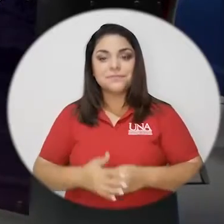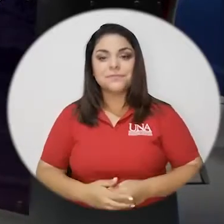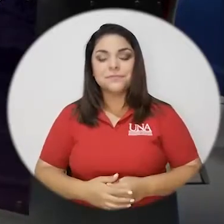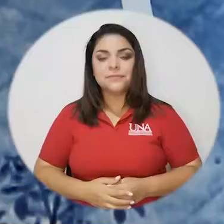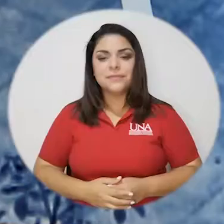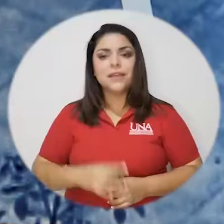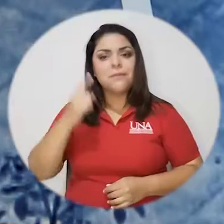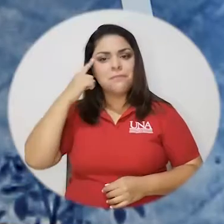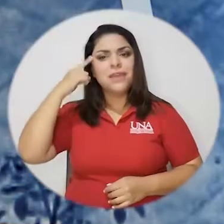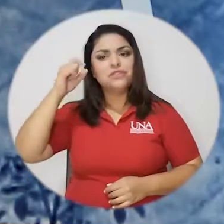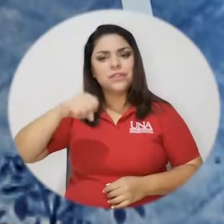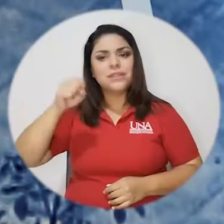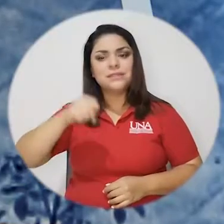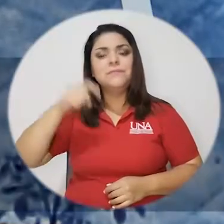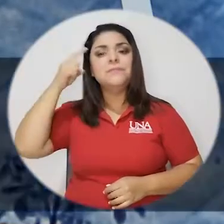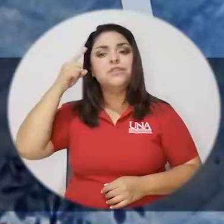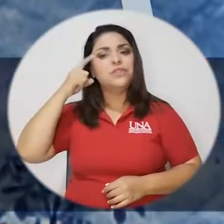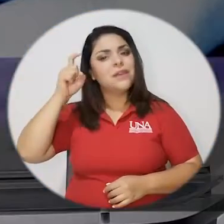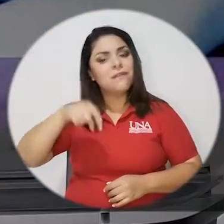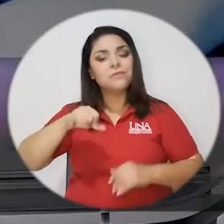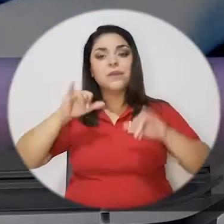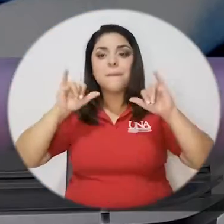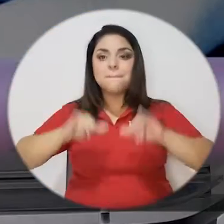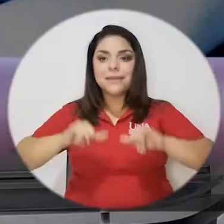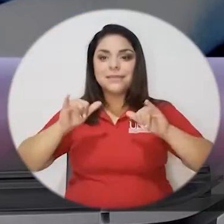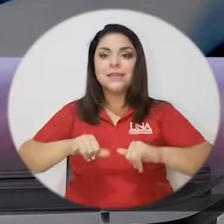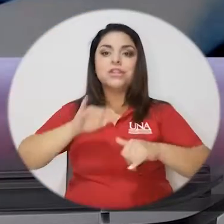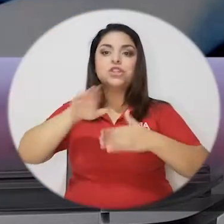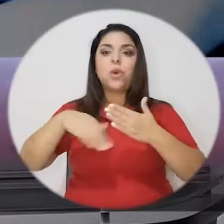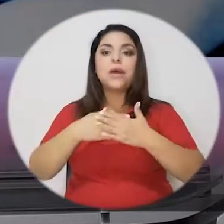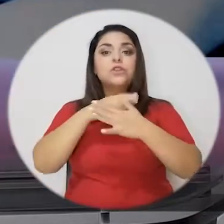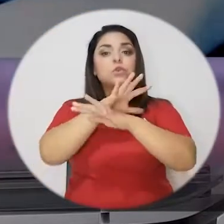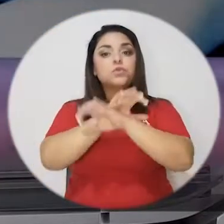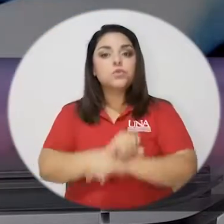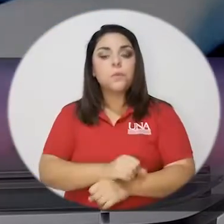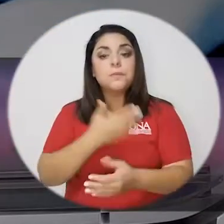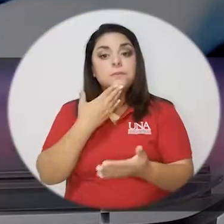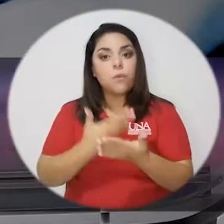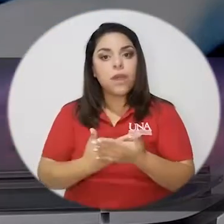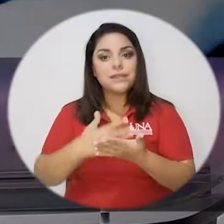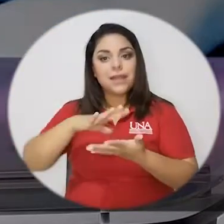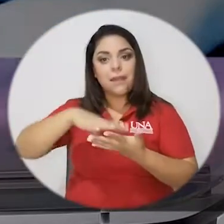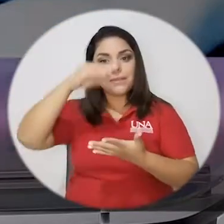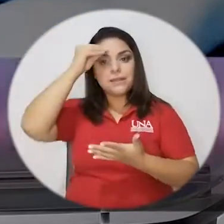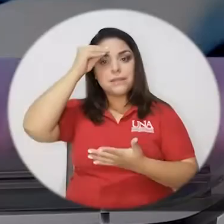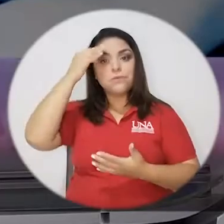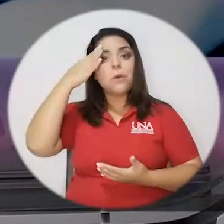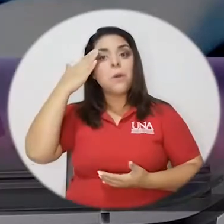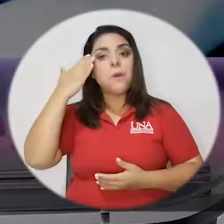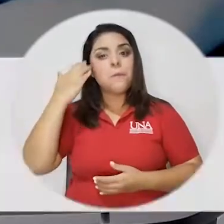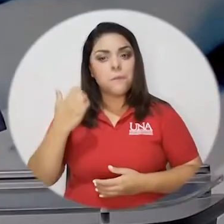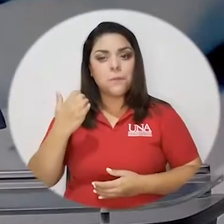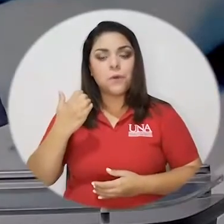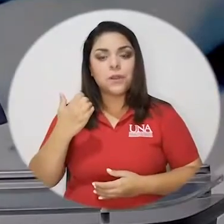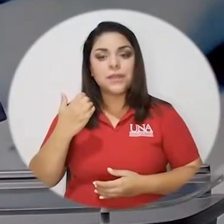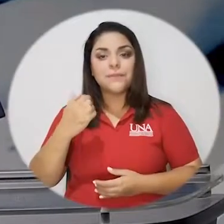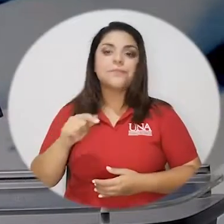ahora para cerrar este bloque. Yo pienso que sí, yo pienso que tenemos que mantener todas las costumbres buenas que hemos